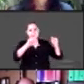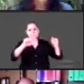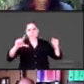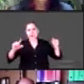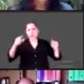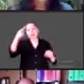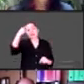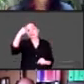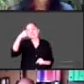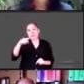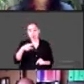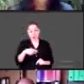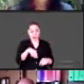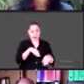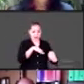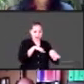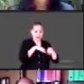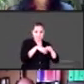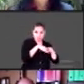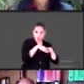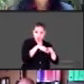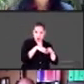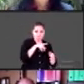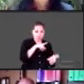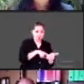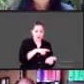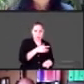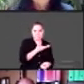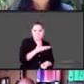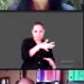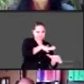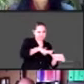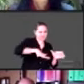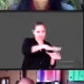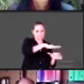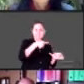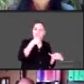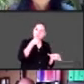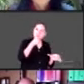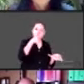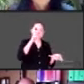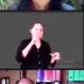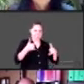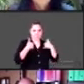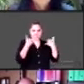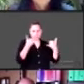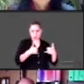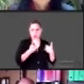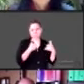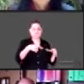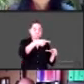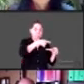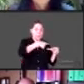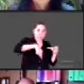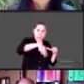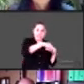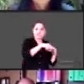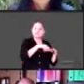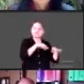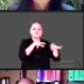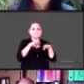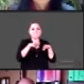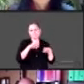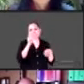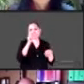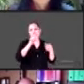laboral de los niñas, niños y adolescentes, pues se sitúa por arriba en un promedio mayor al promedio